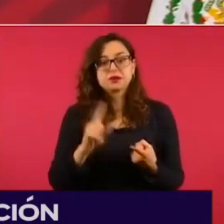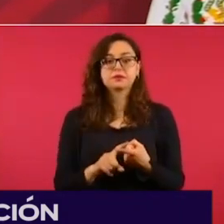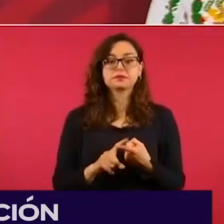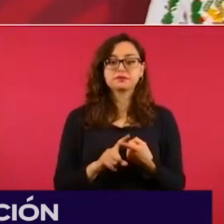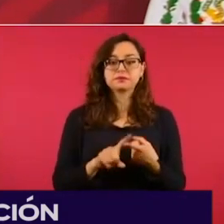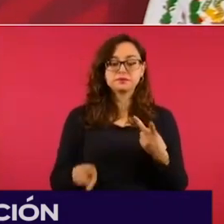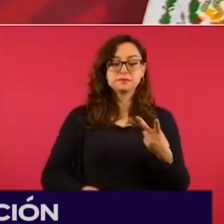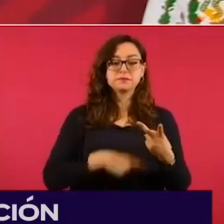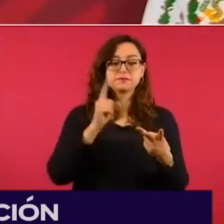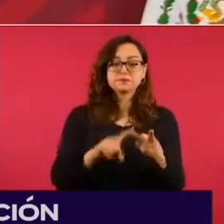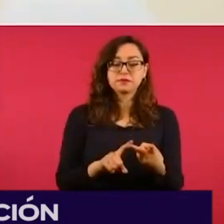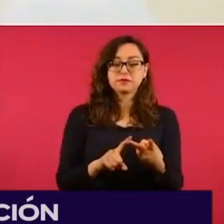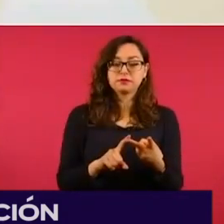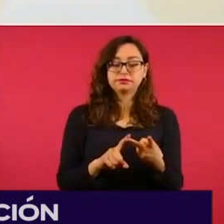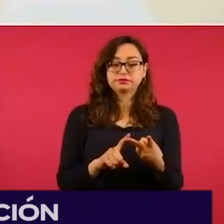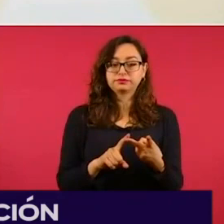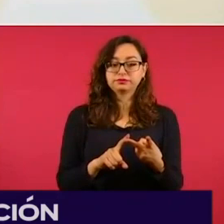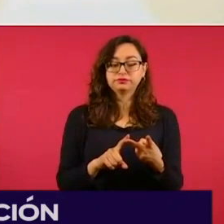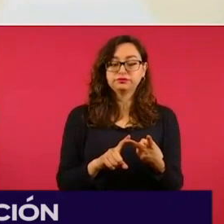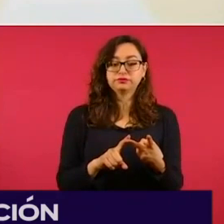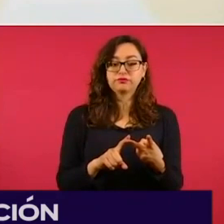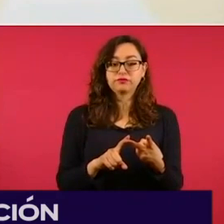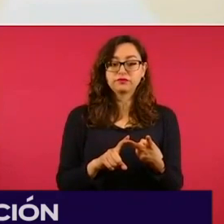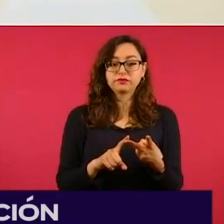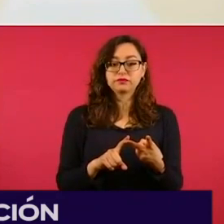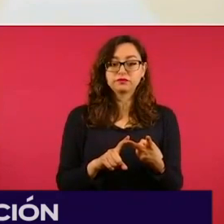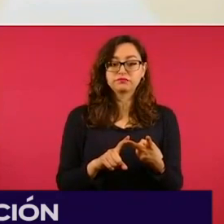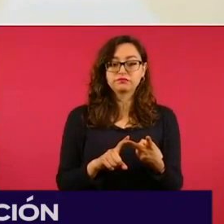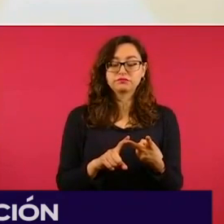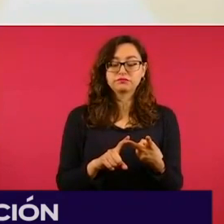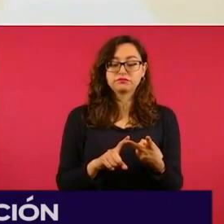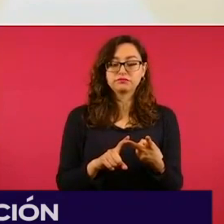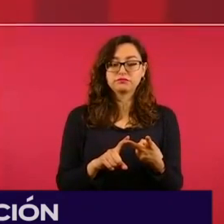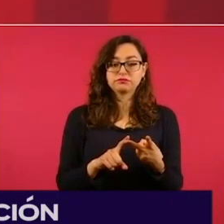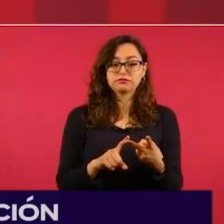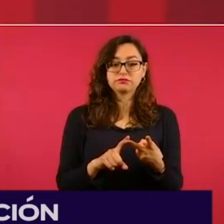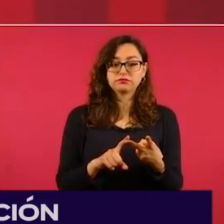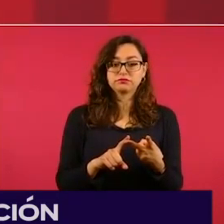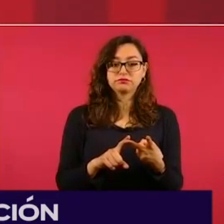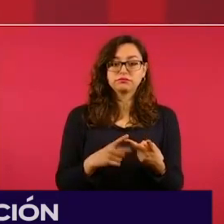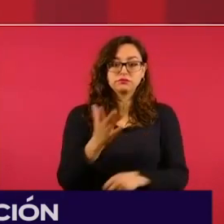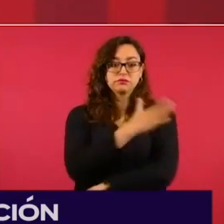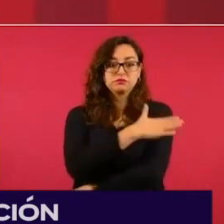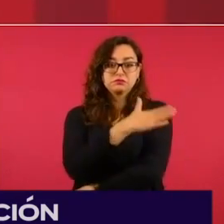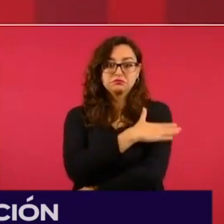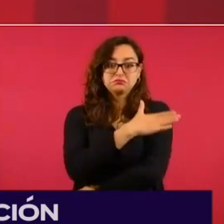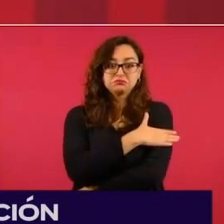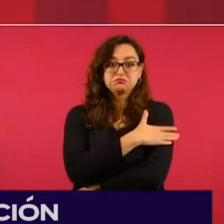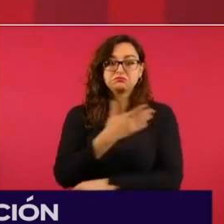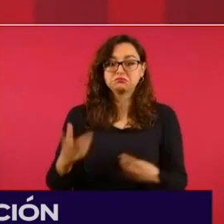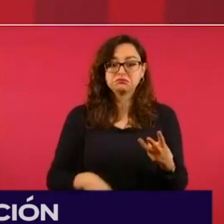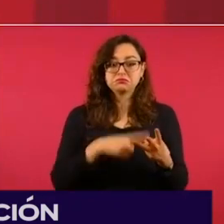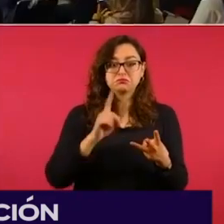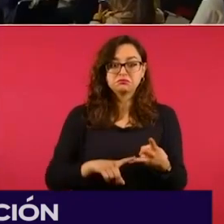información confidencial entrega la salud del propio presidente el hackeo fue realizado por parte de un grupo de